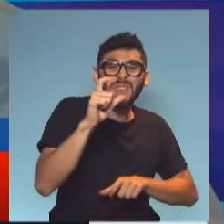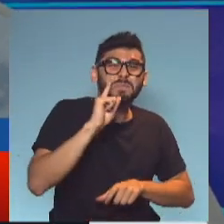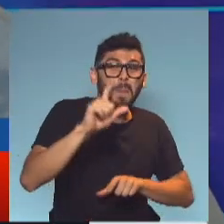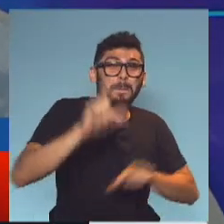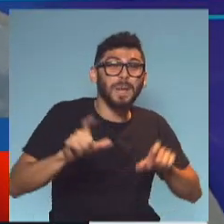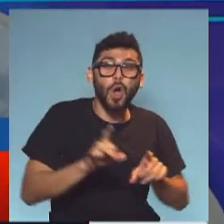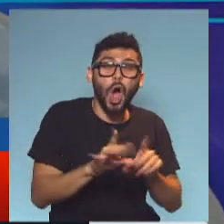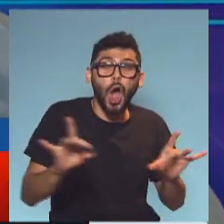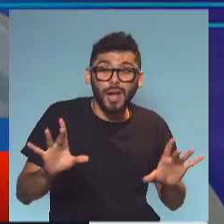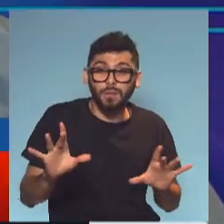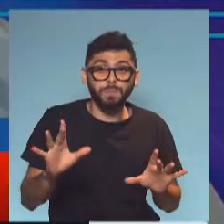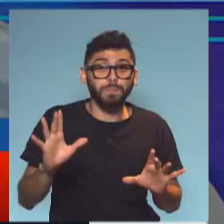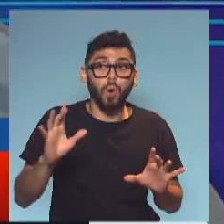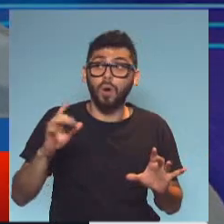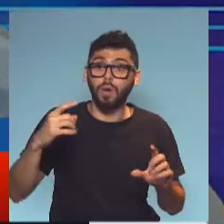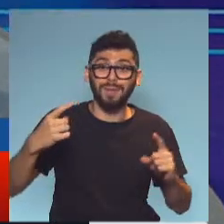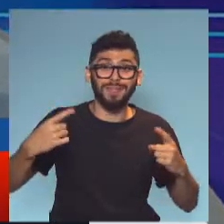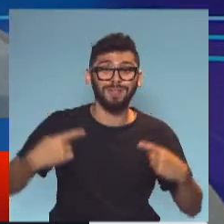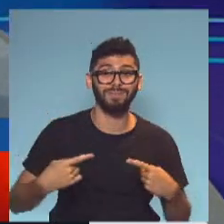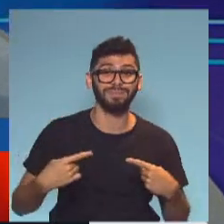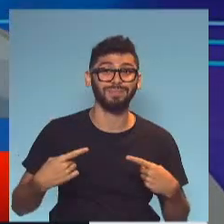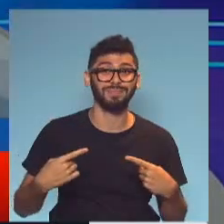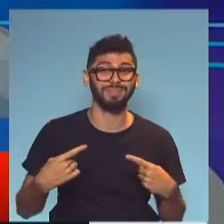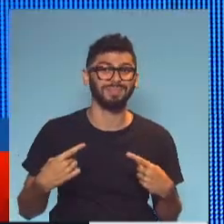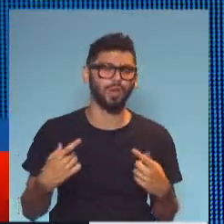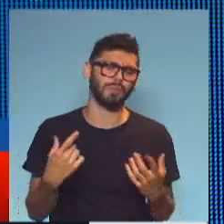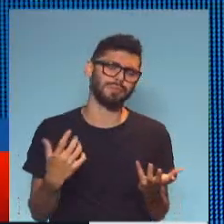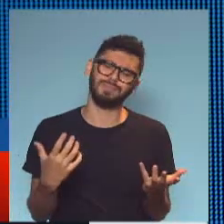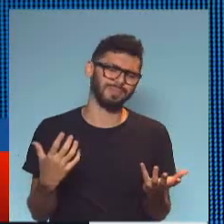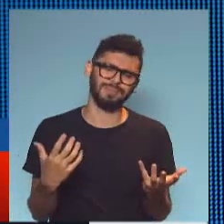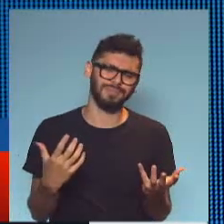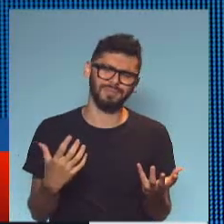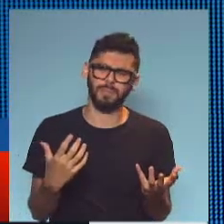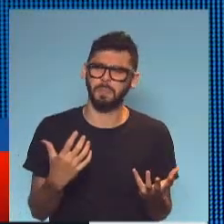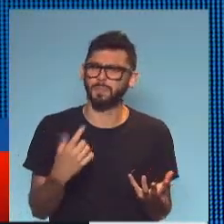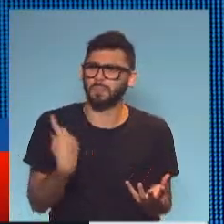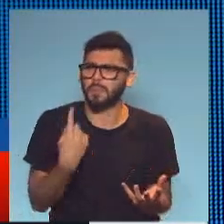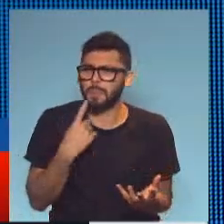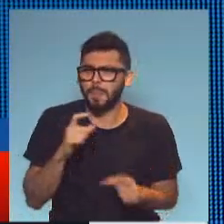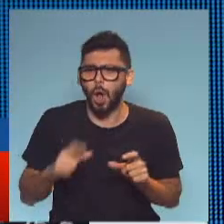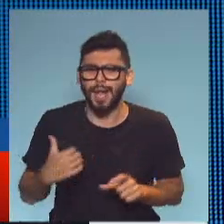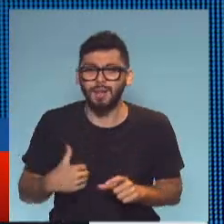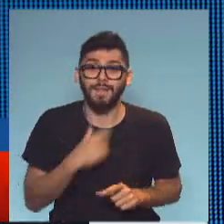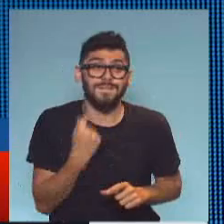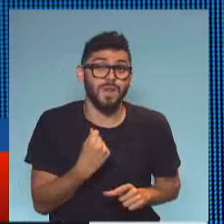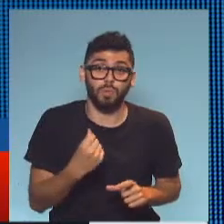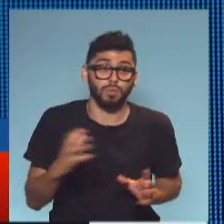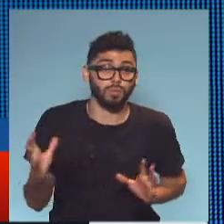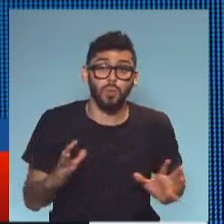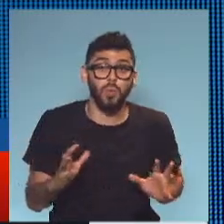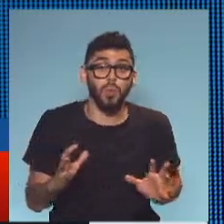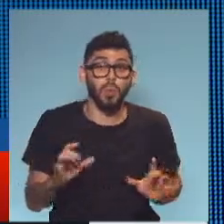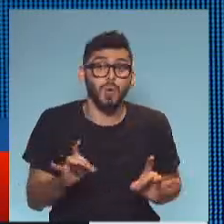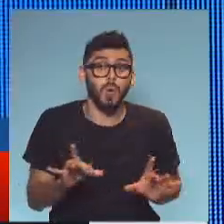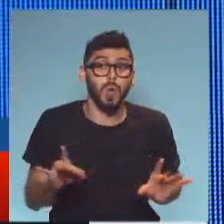esperar es tener una oposición. Acá no debería haber diferencias ideológicas, digamos. Todos queremos que los argentinos y las argentinas pasemos de la mejor manera